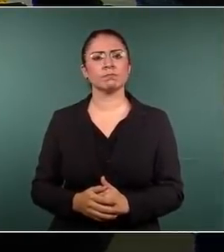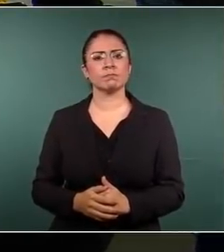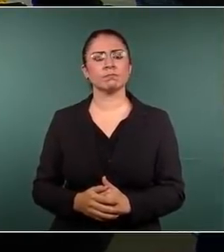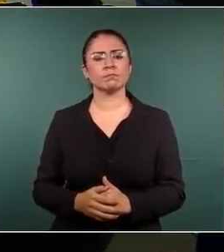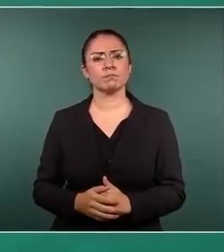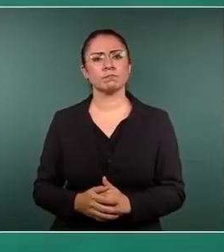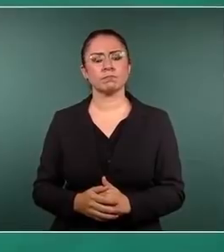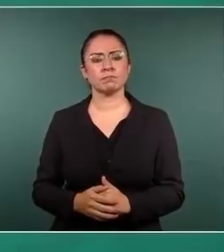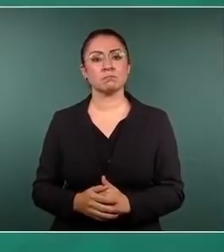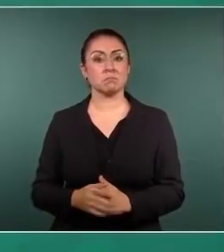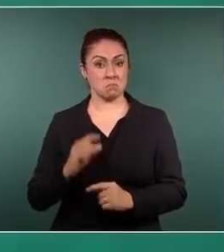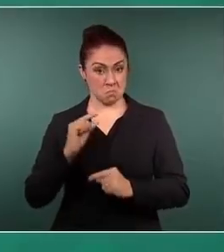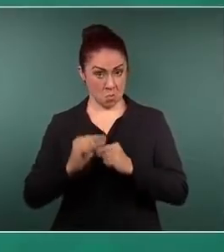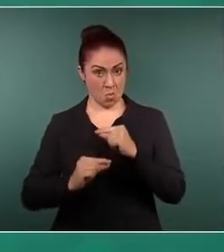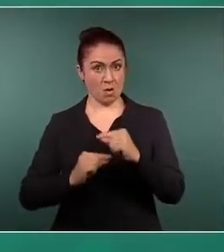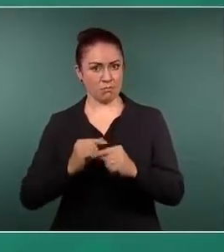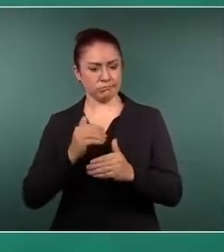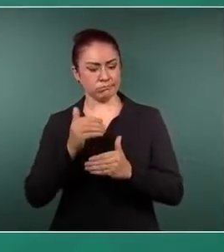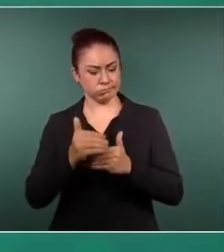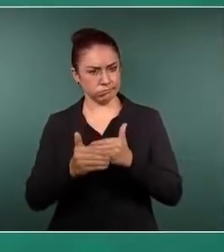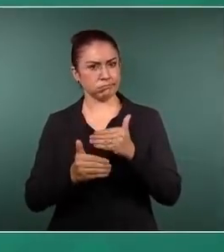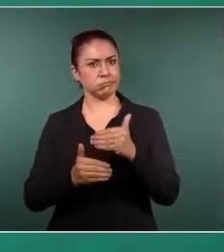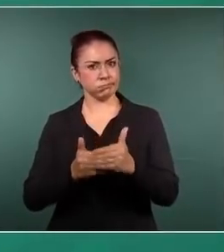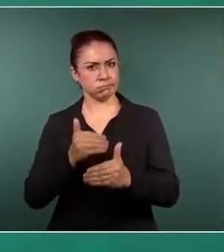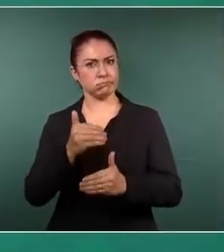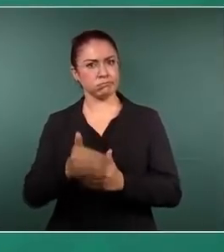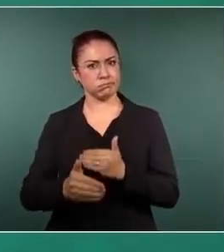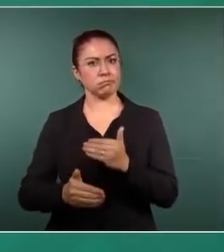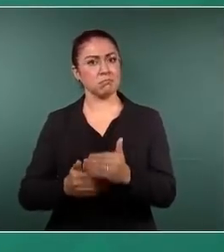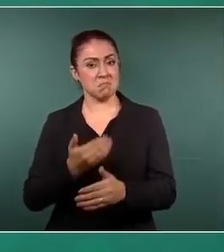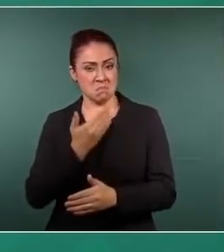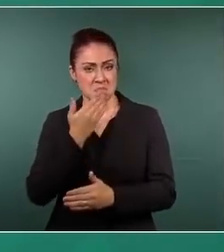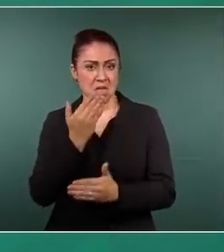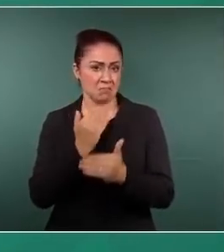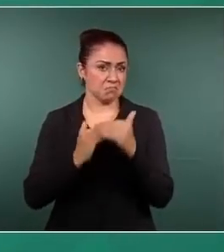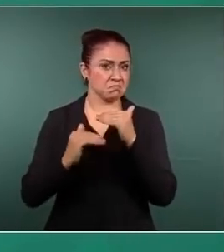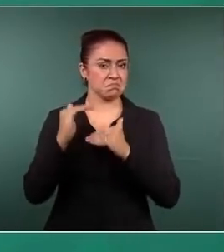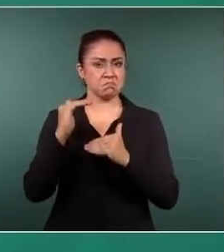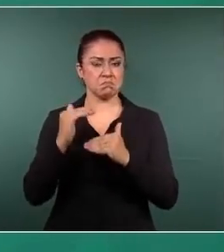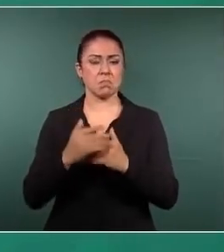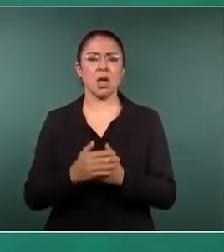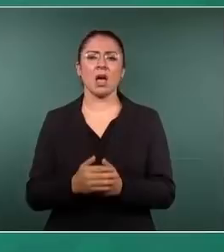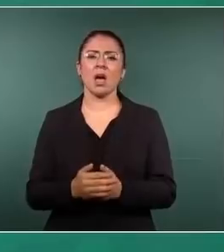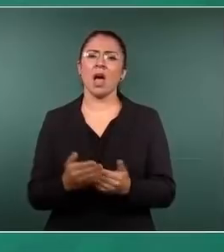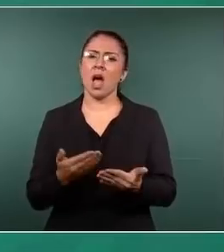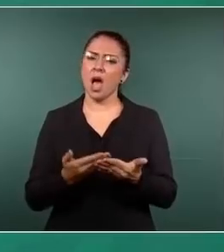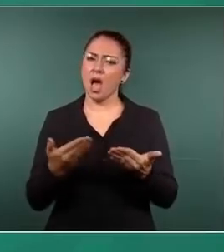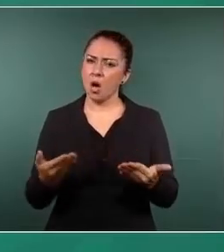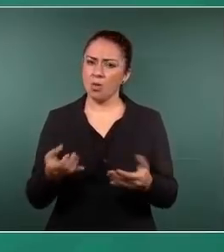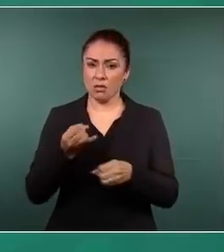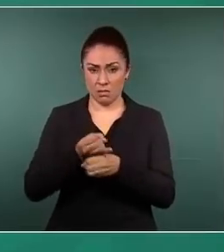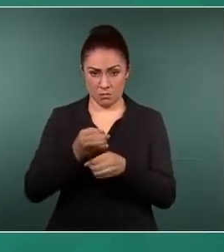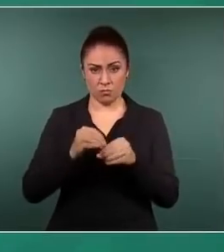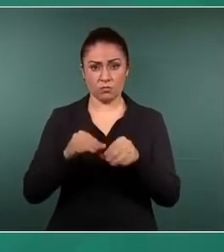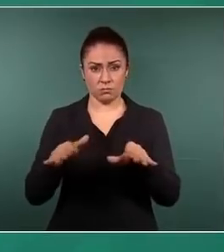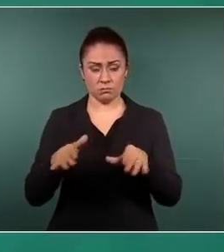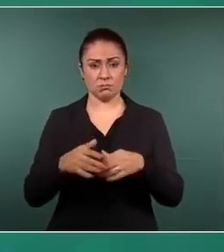se ha ido avanzando ahora vamos a informarles